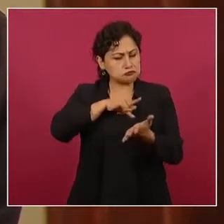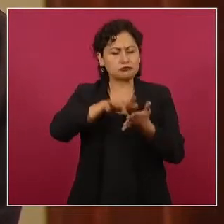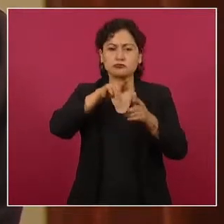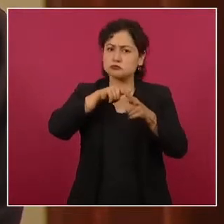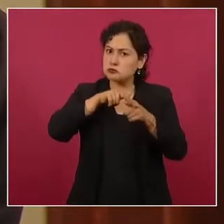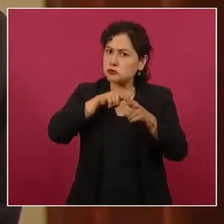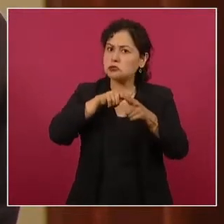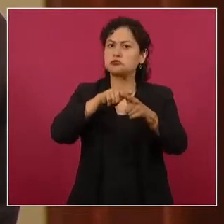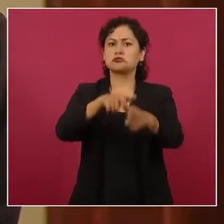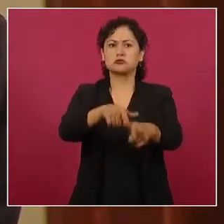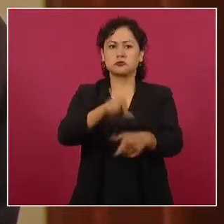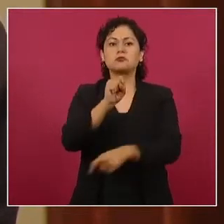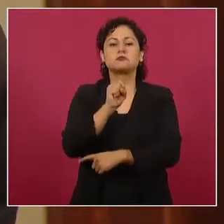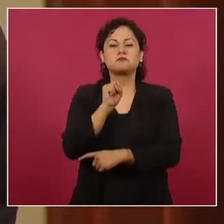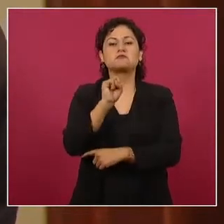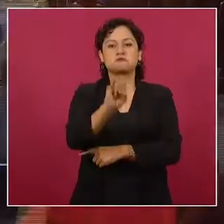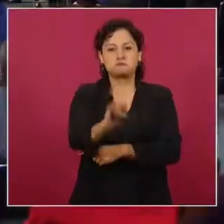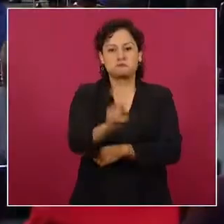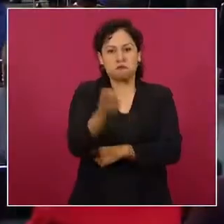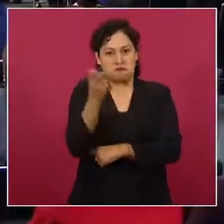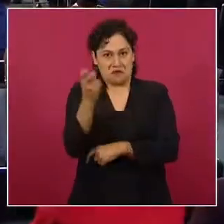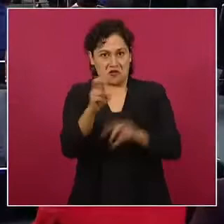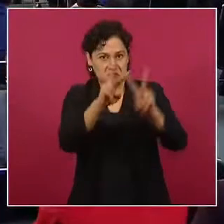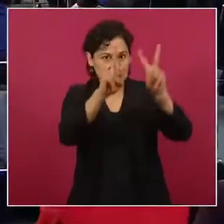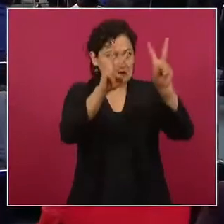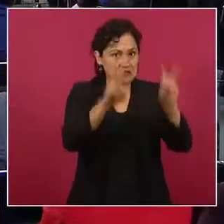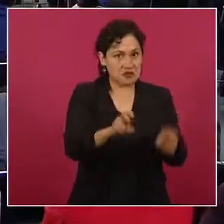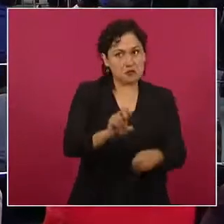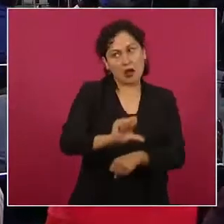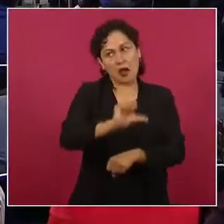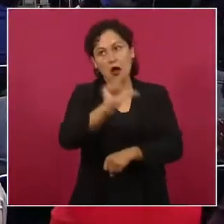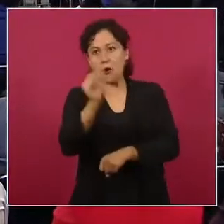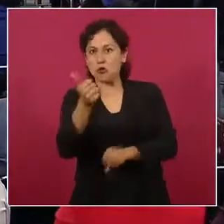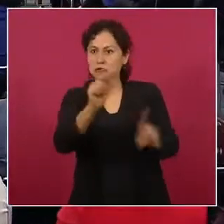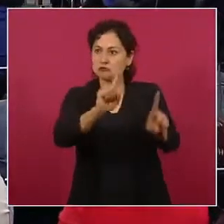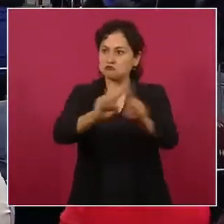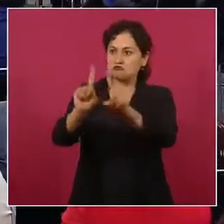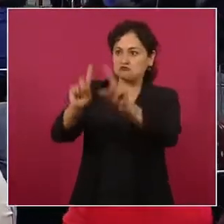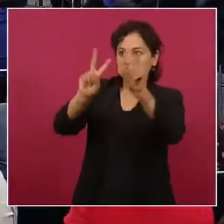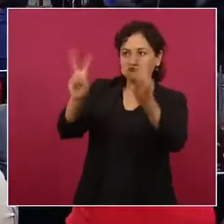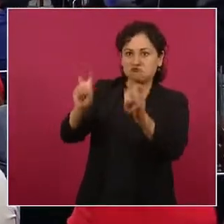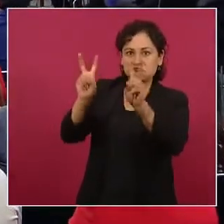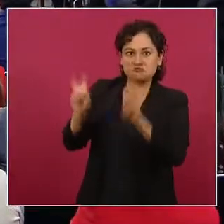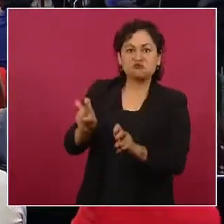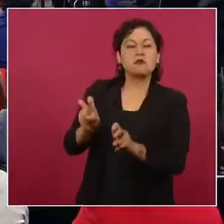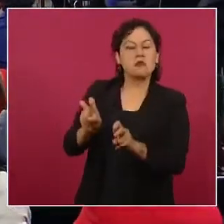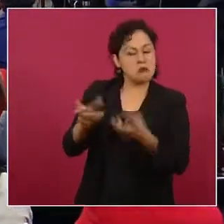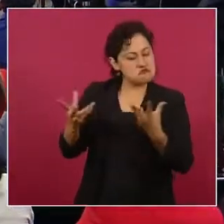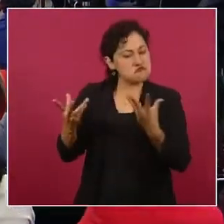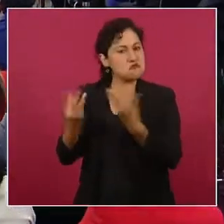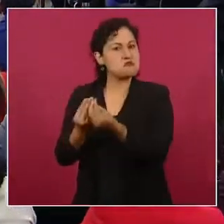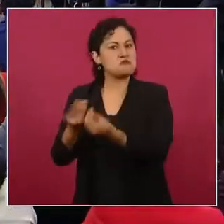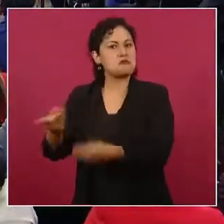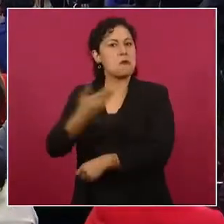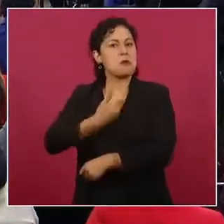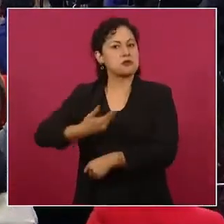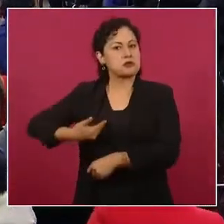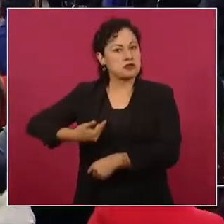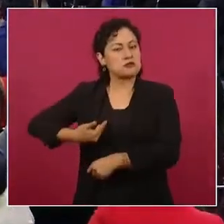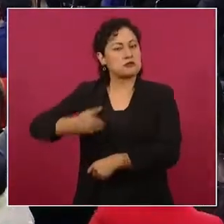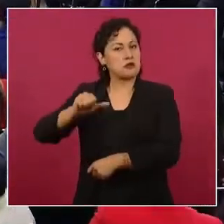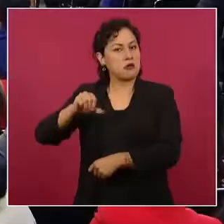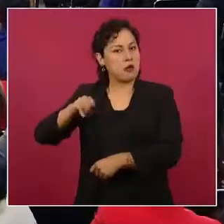terreno, en sus acciones en bien de México, nos la seguimos jugando con nuestro presidente, el licenciado Andrés Manuel López Obrador.